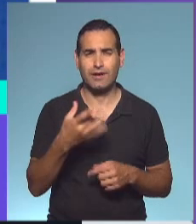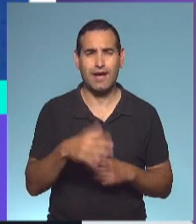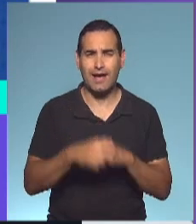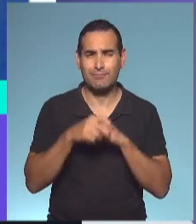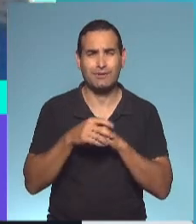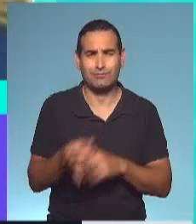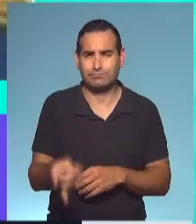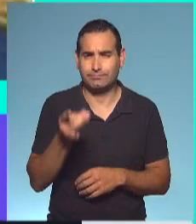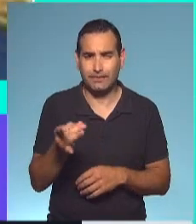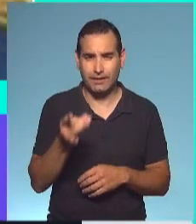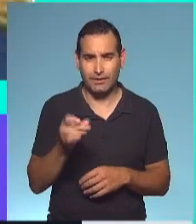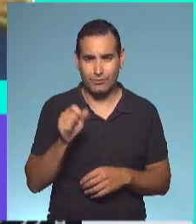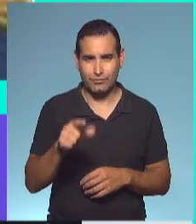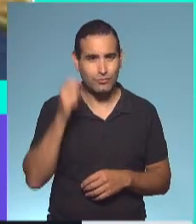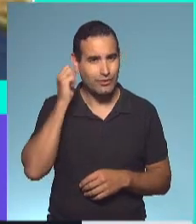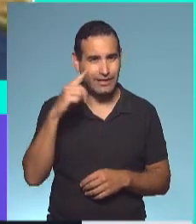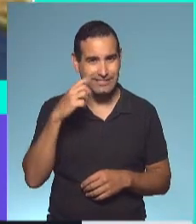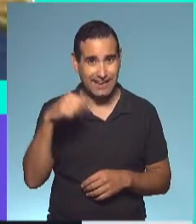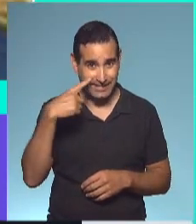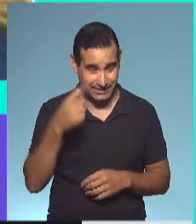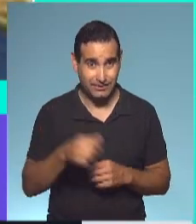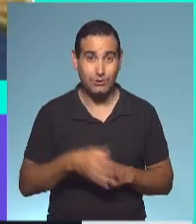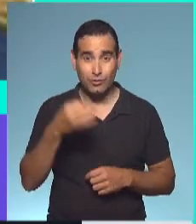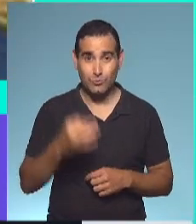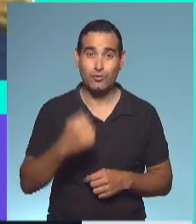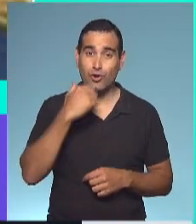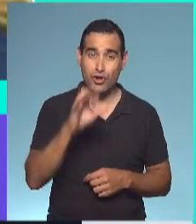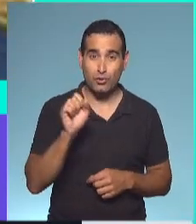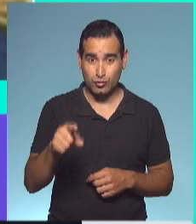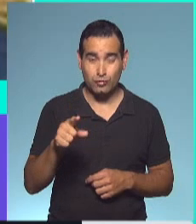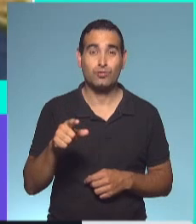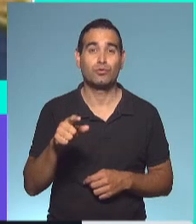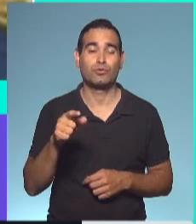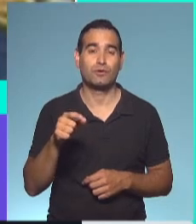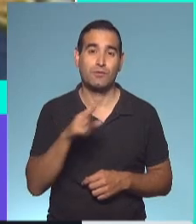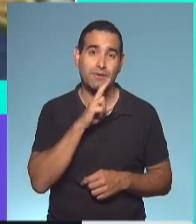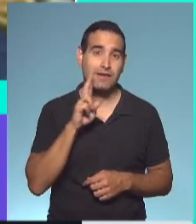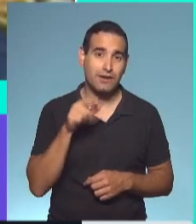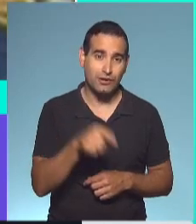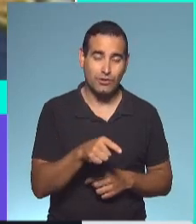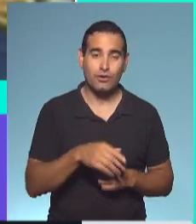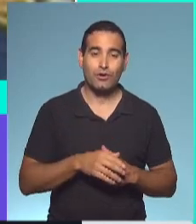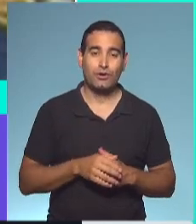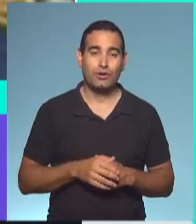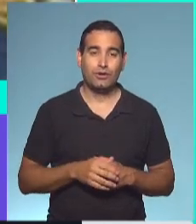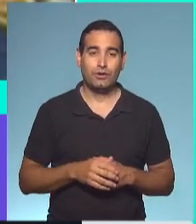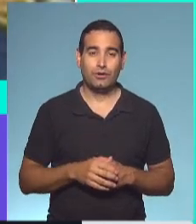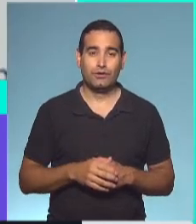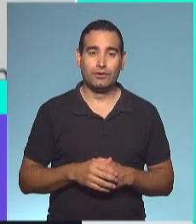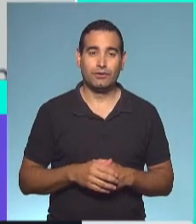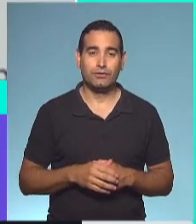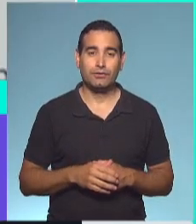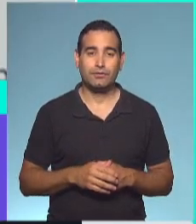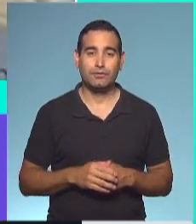Alfredo Graziani, pensar que el hijo de Graziani, el padrino, es justamente Omar de Gabriel